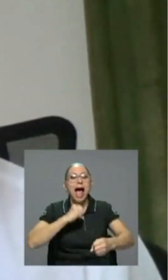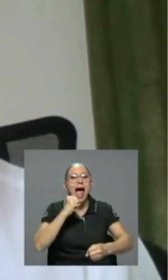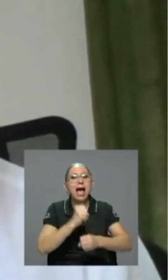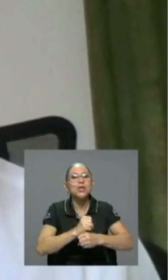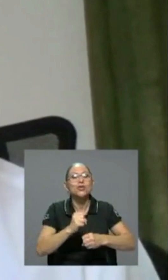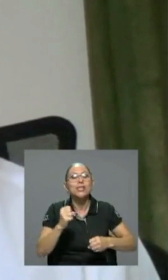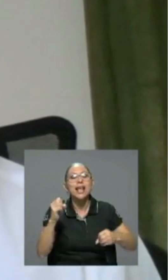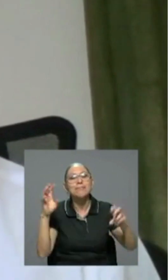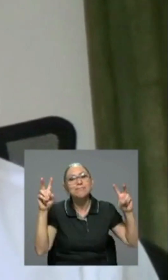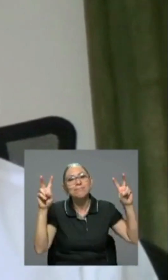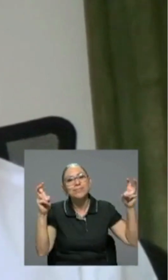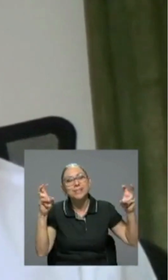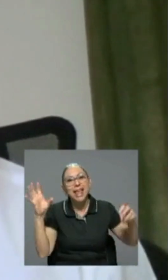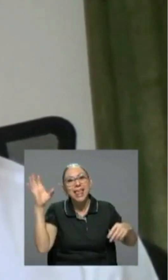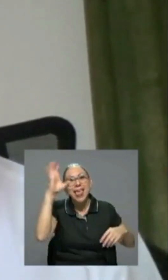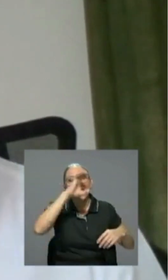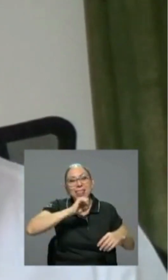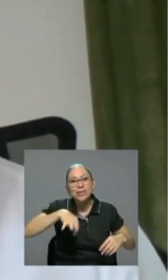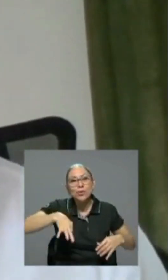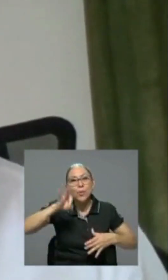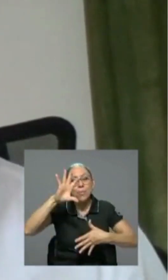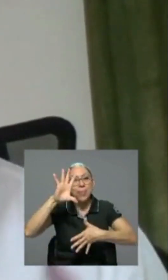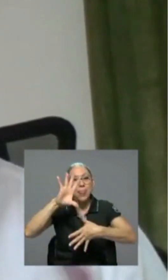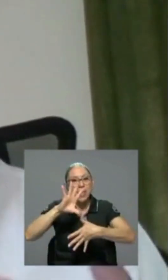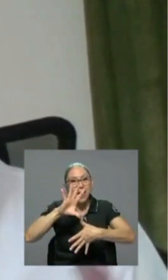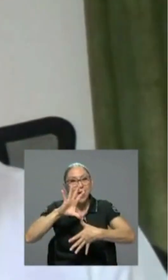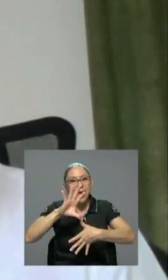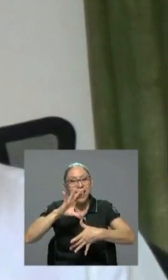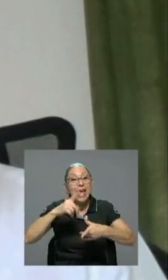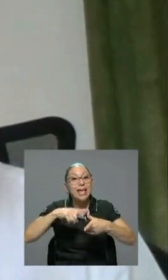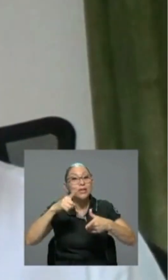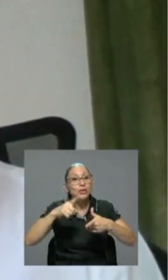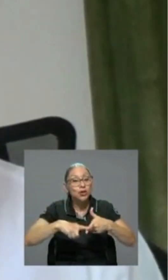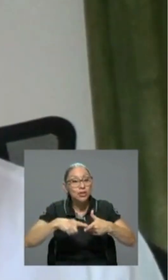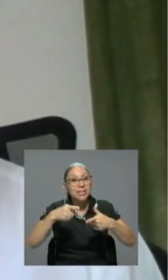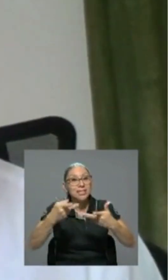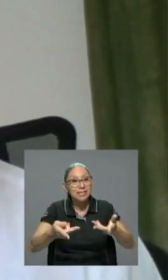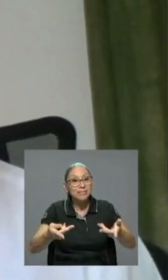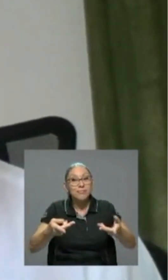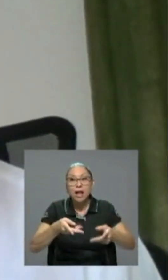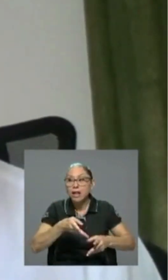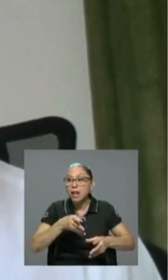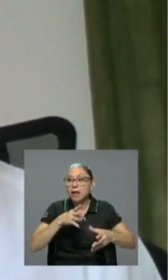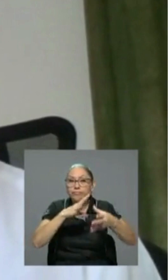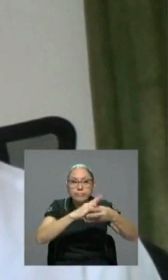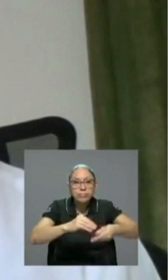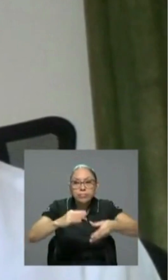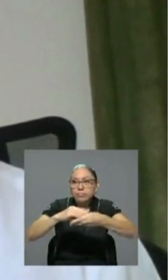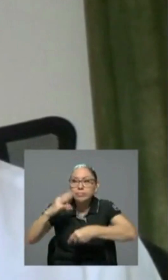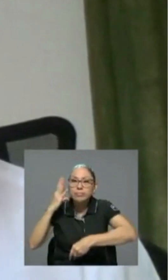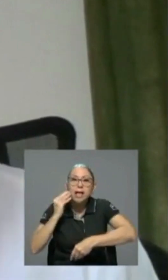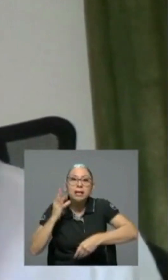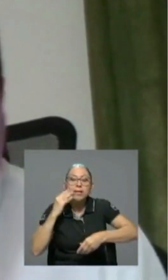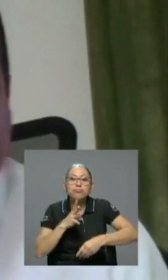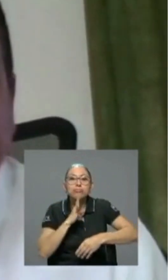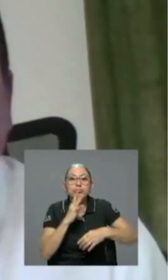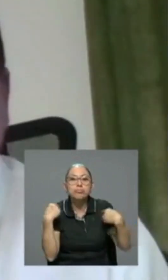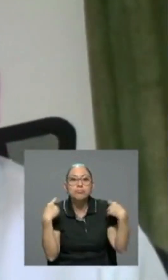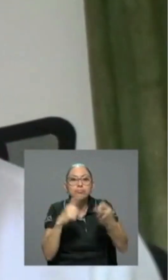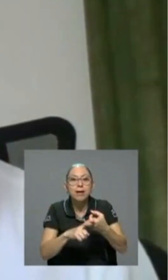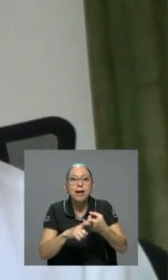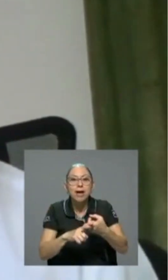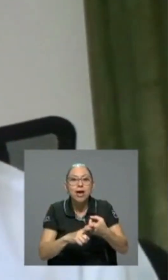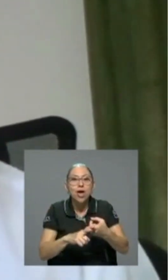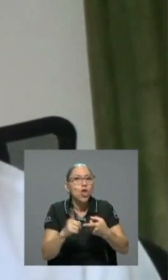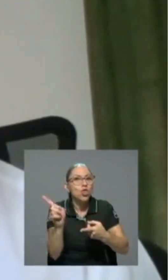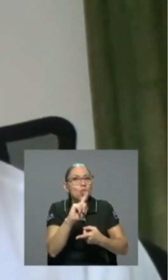de América. Entonces, por lo tanto, la narrativa del hispanismo no era desconocida,